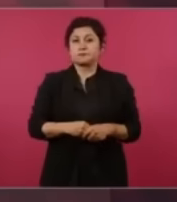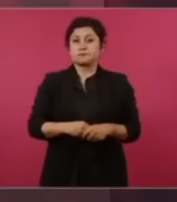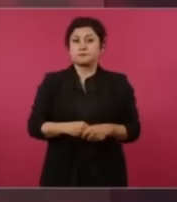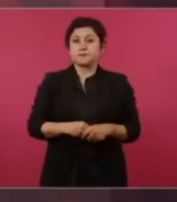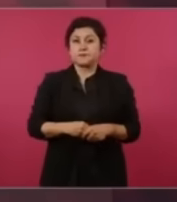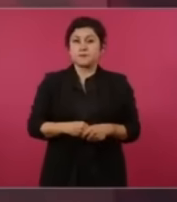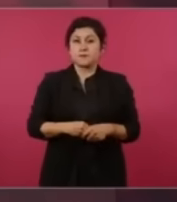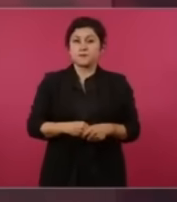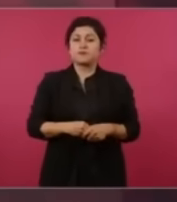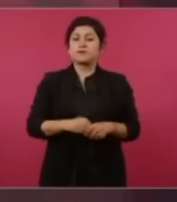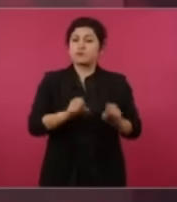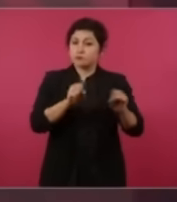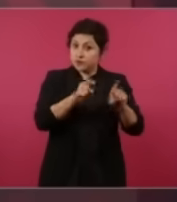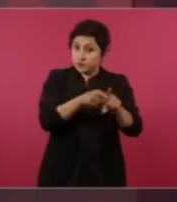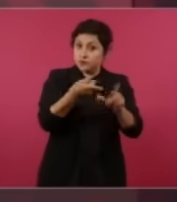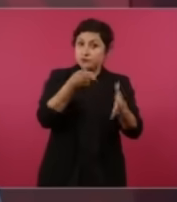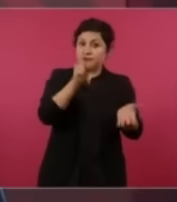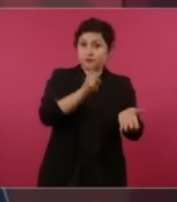Y funcionarios.